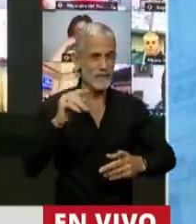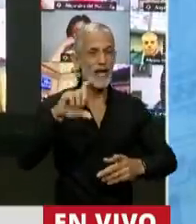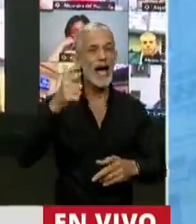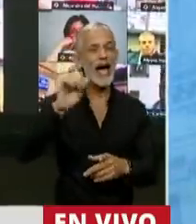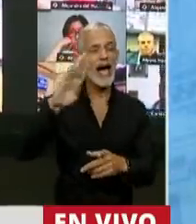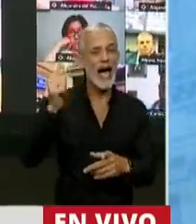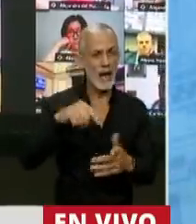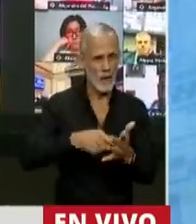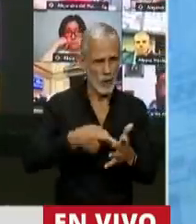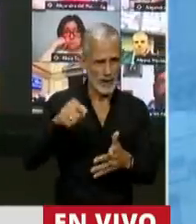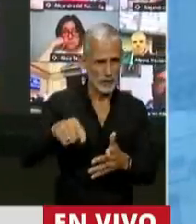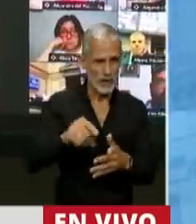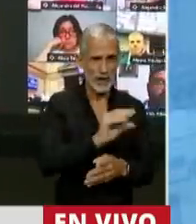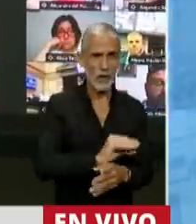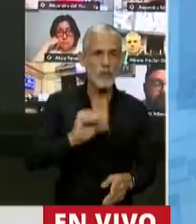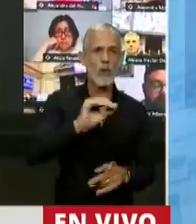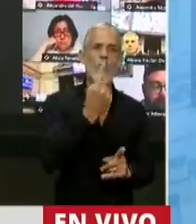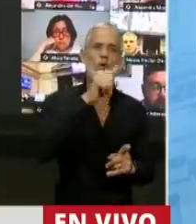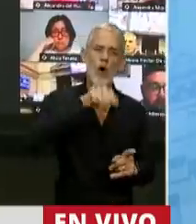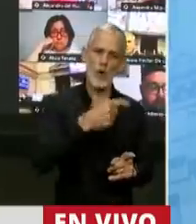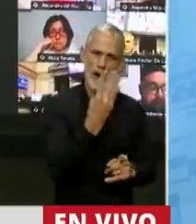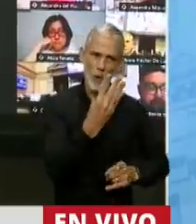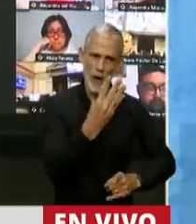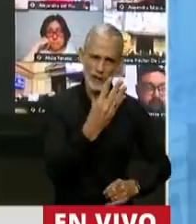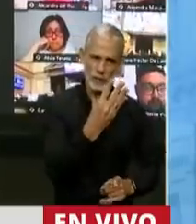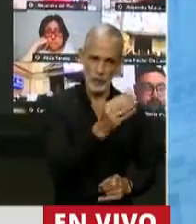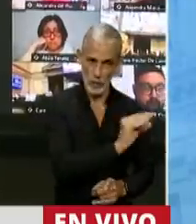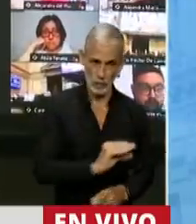recibía el 1.4 de coparticipación nacional.